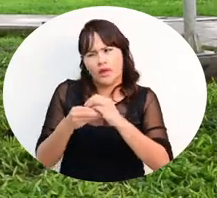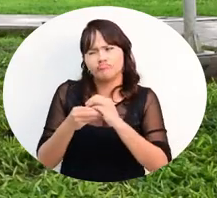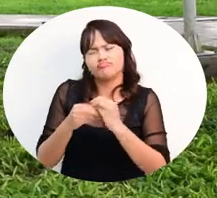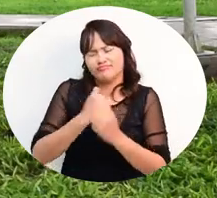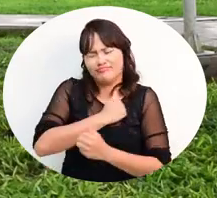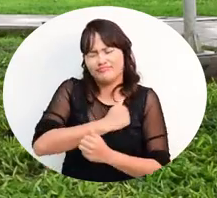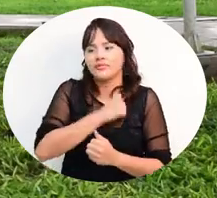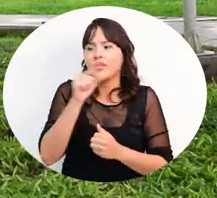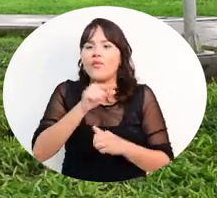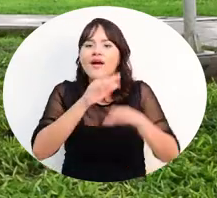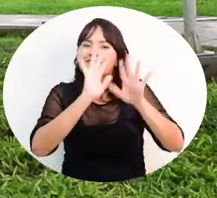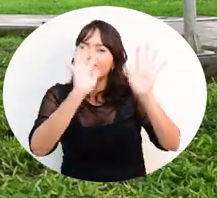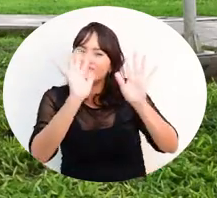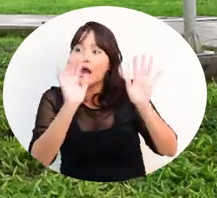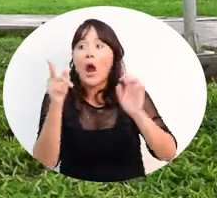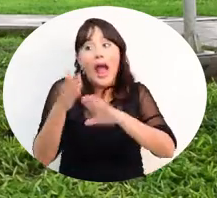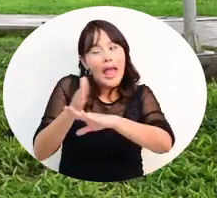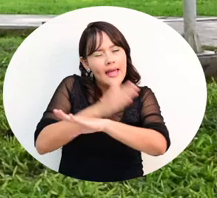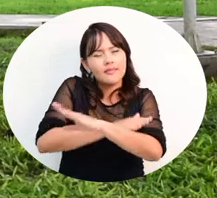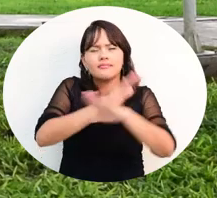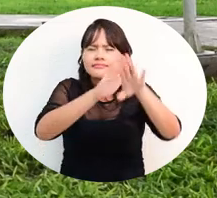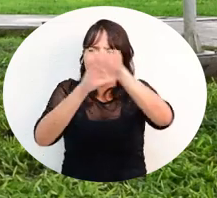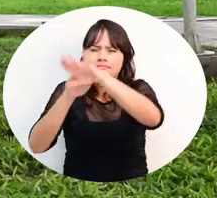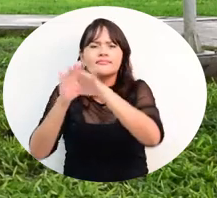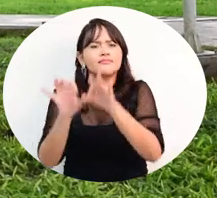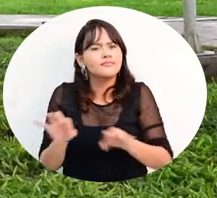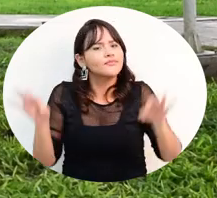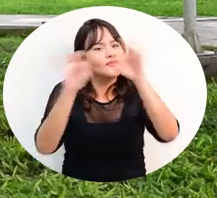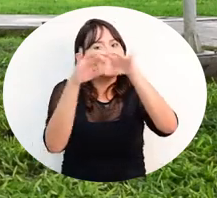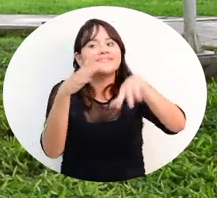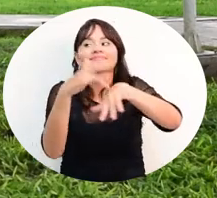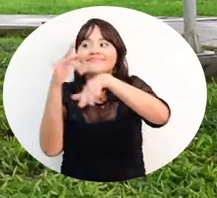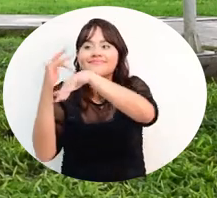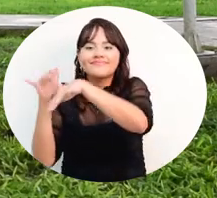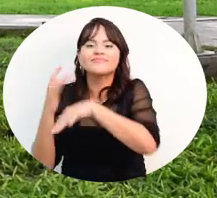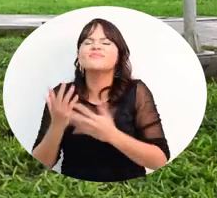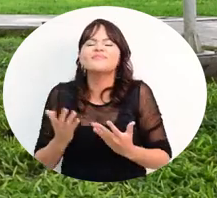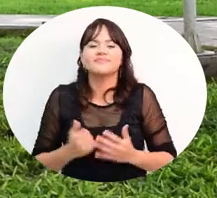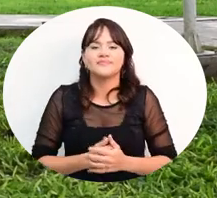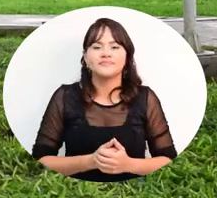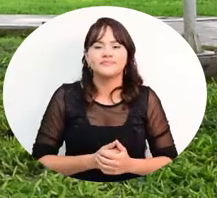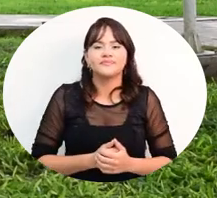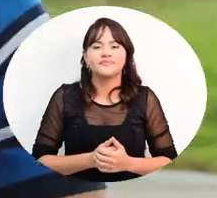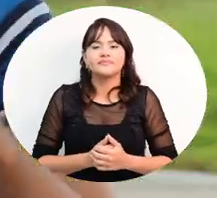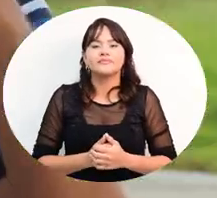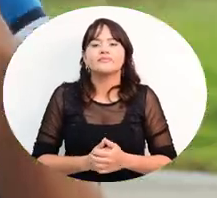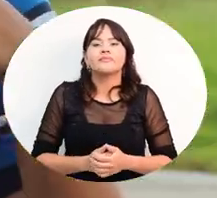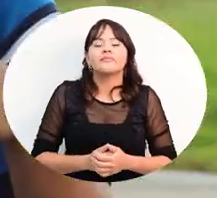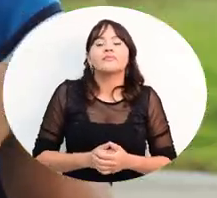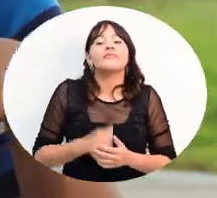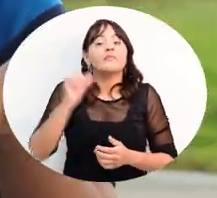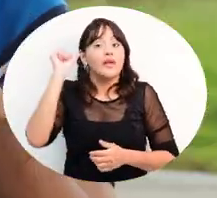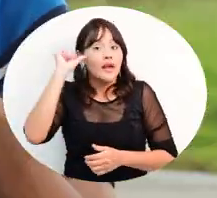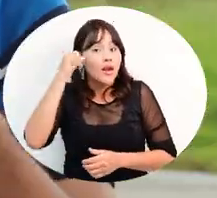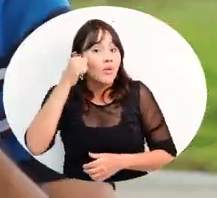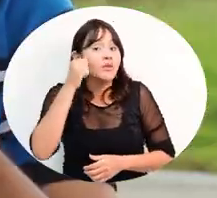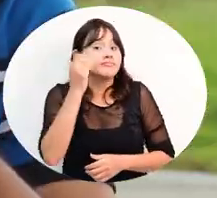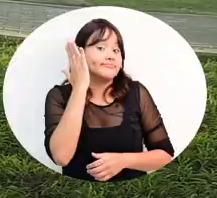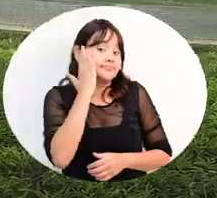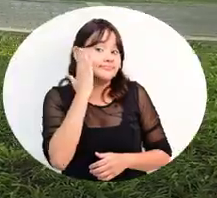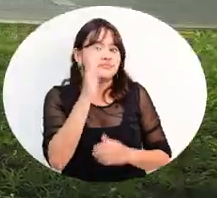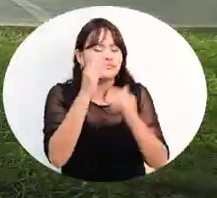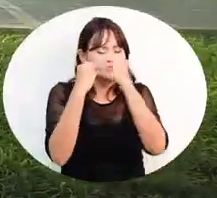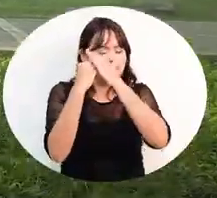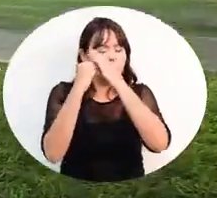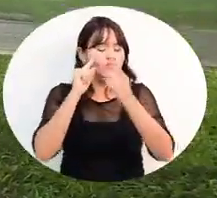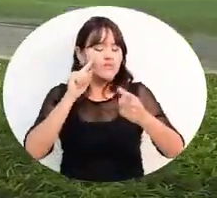ellos para que de pronto le vean el interés y se animen a entregarlo todo en las pruebas Saber Pro. Recuerden que estas pruebas los definen no solamente